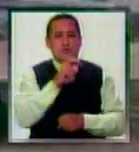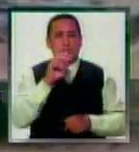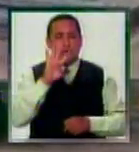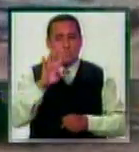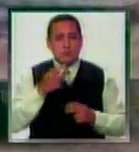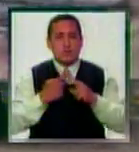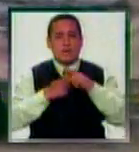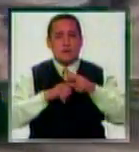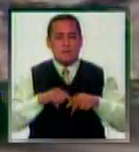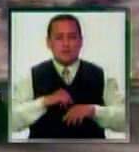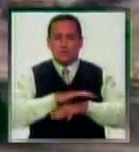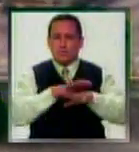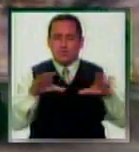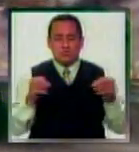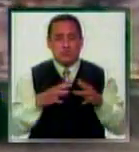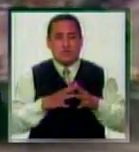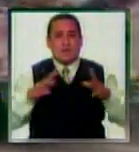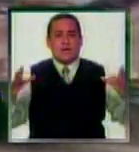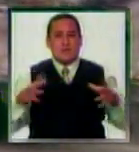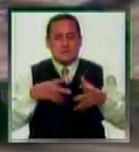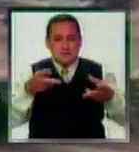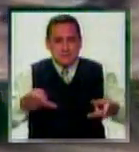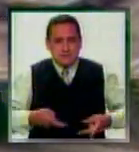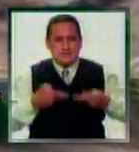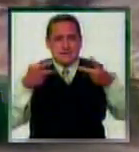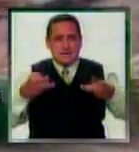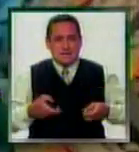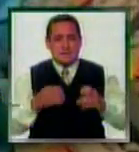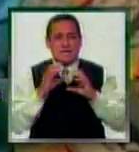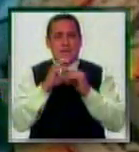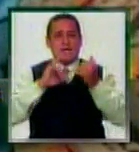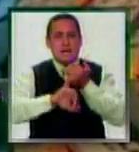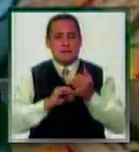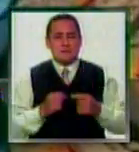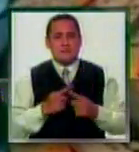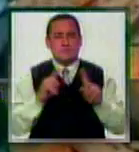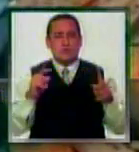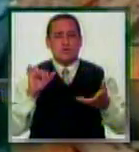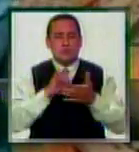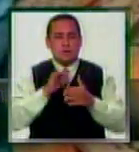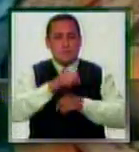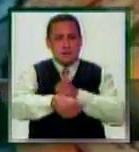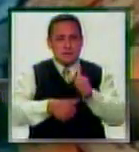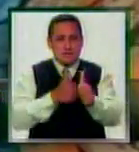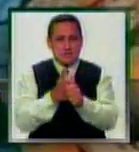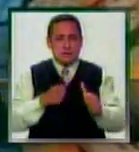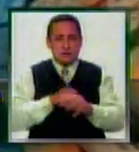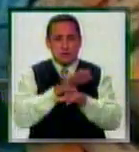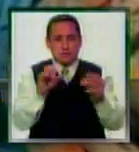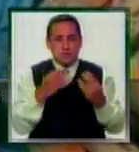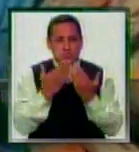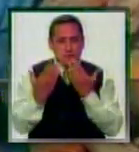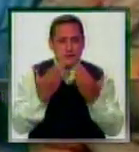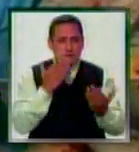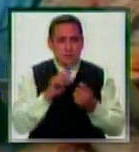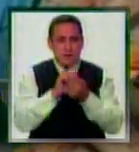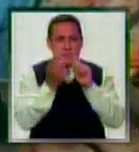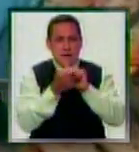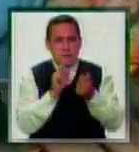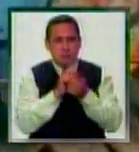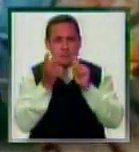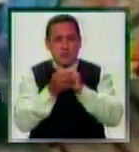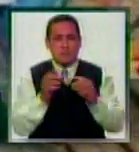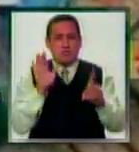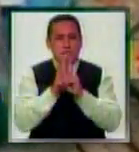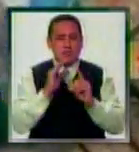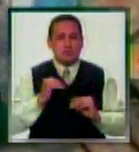se inició por todo lo alto la explotación del gas de Camisea, pero lo que había detrás era todo un circo de modificatorias de